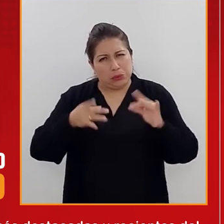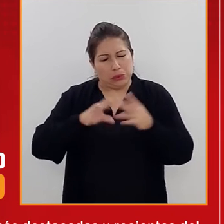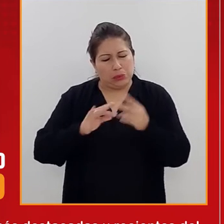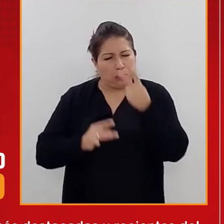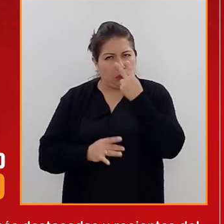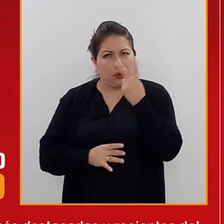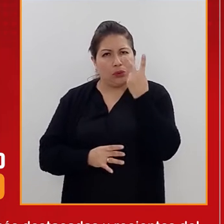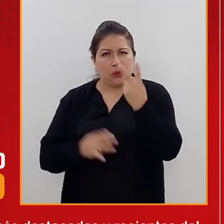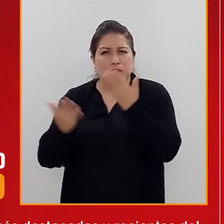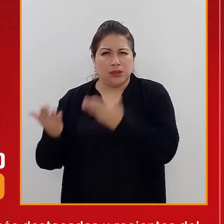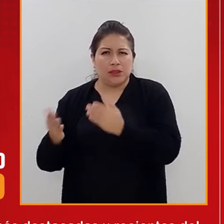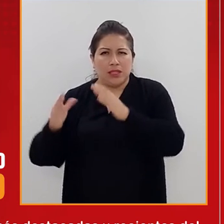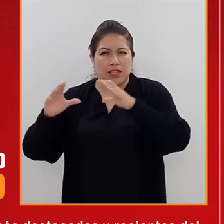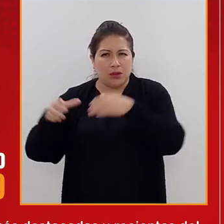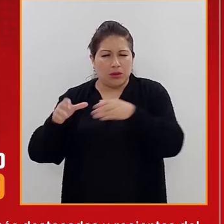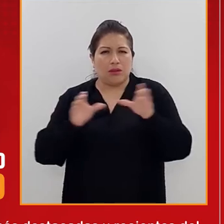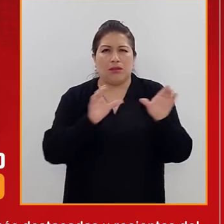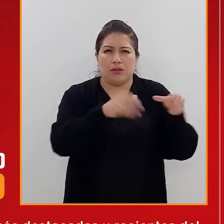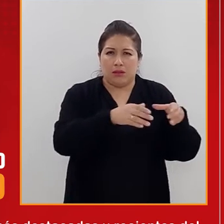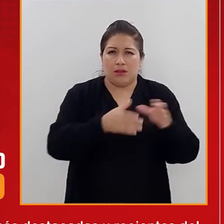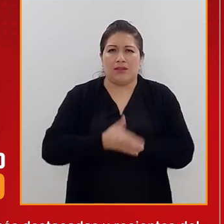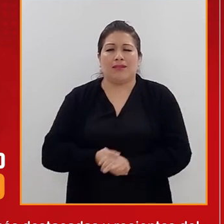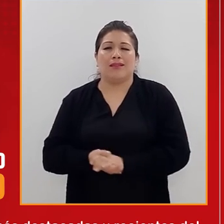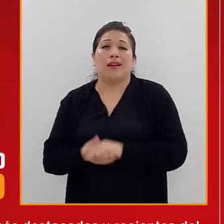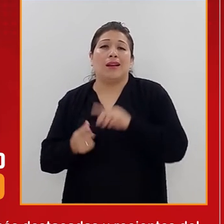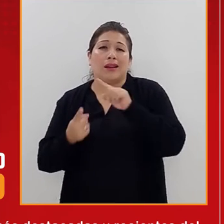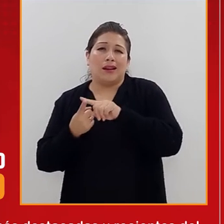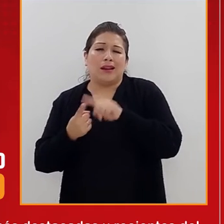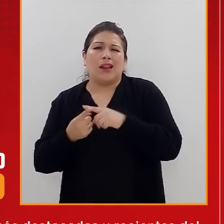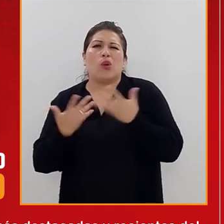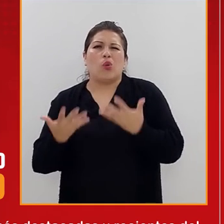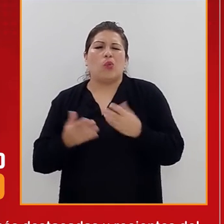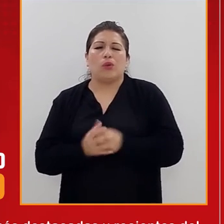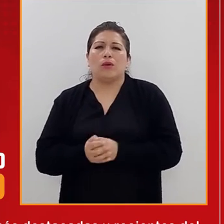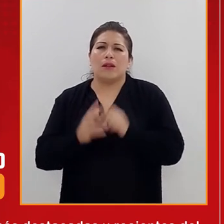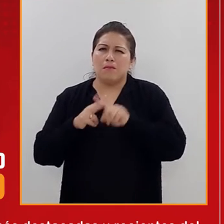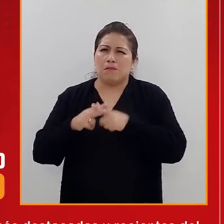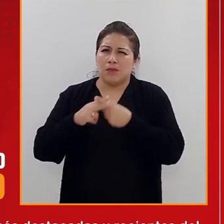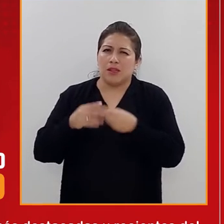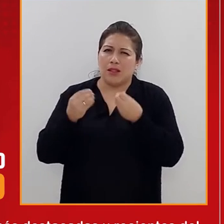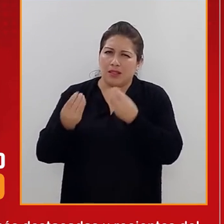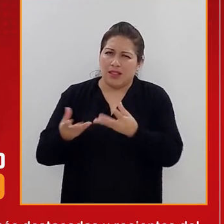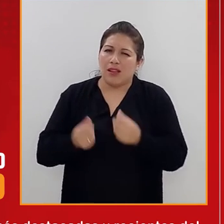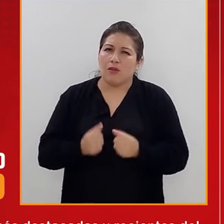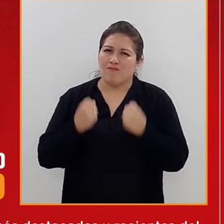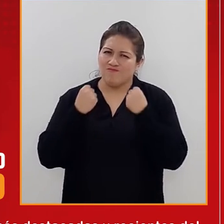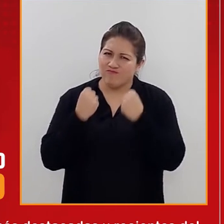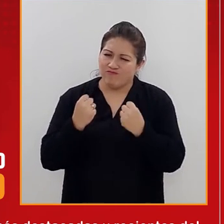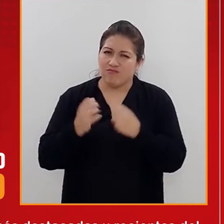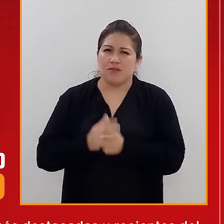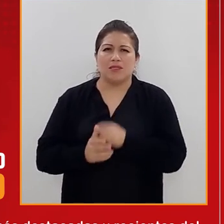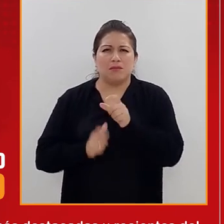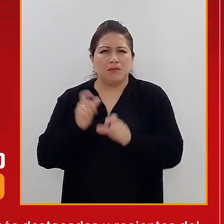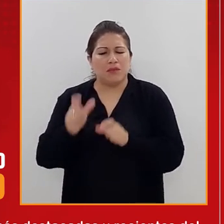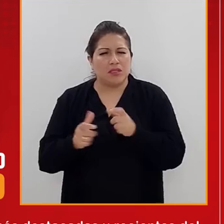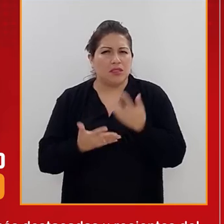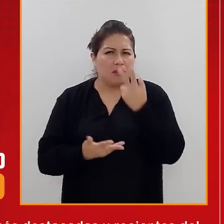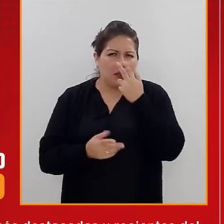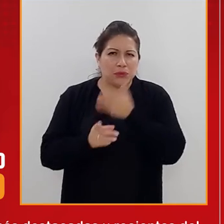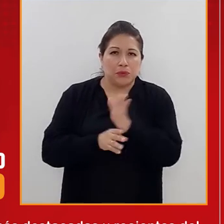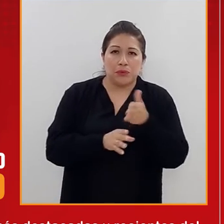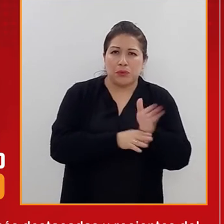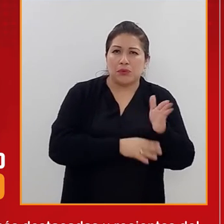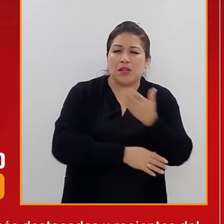Es interesante ver dos elementos. 1. Evidenciar las potencialidades de las personas con algún tipo de